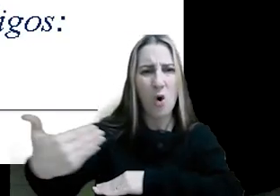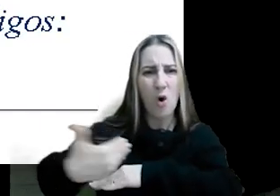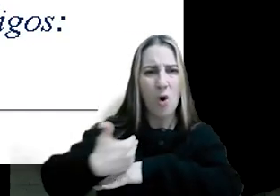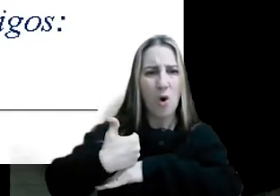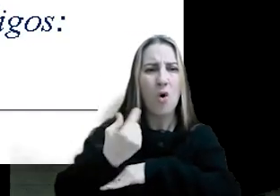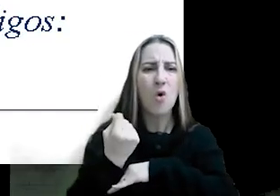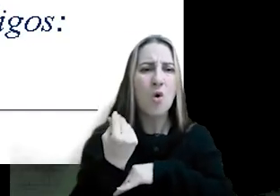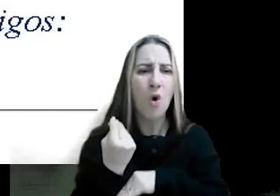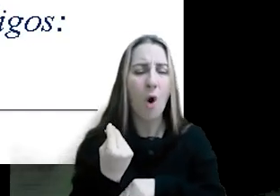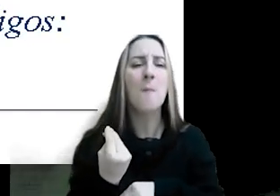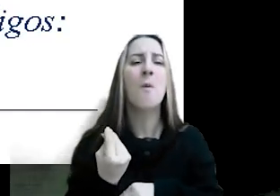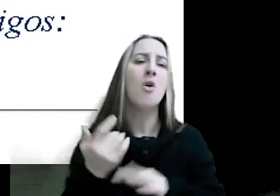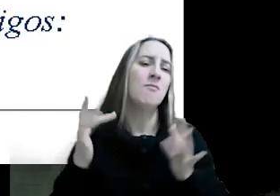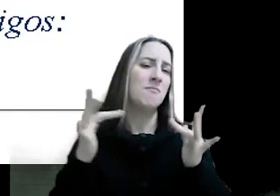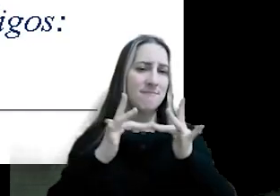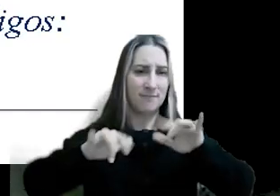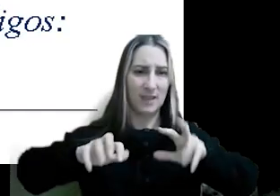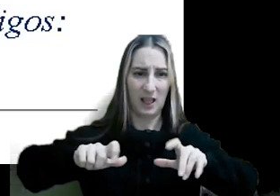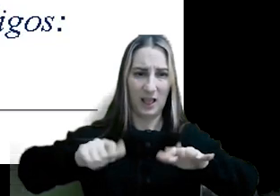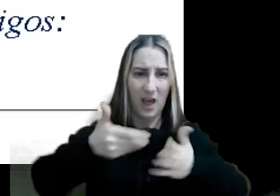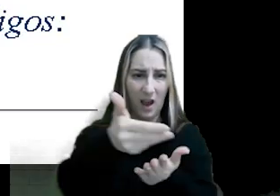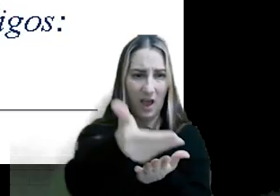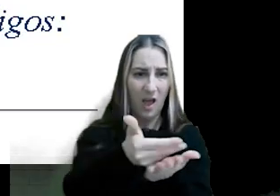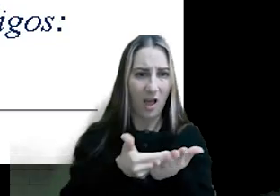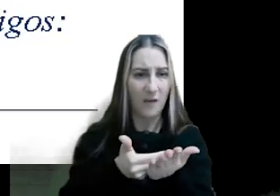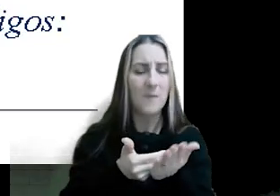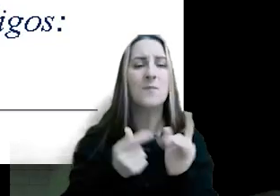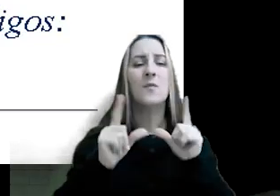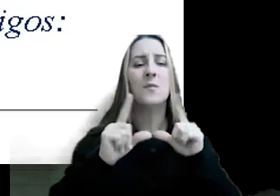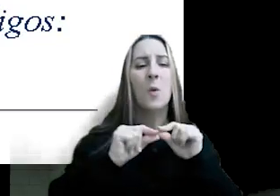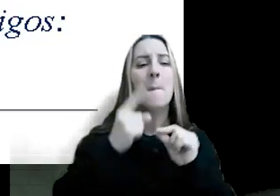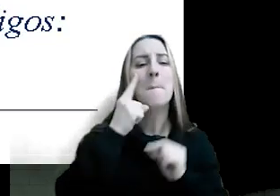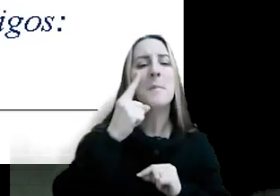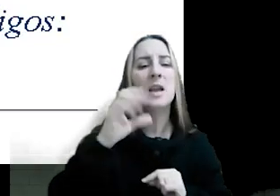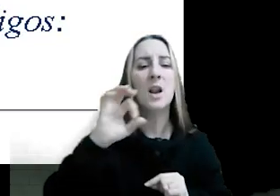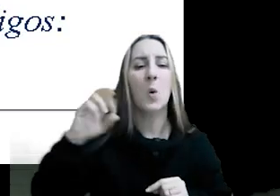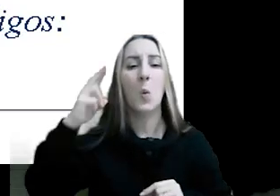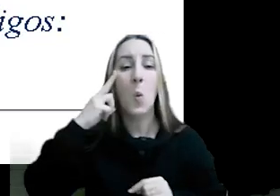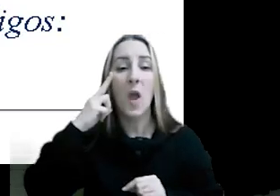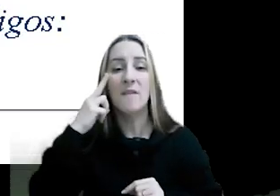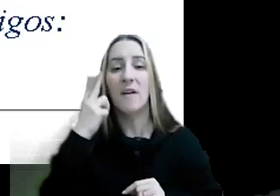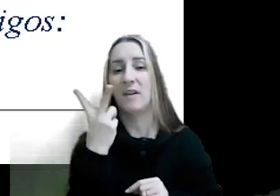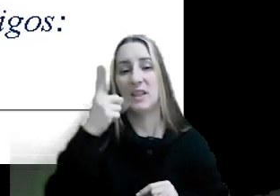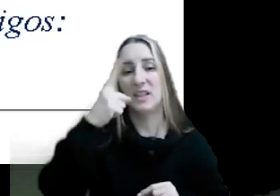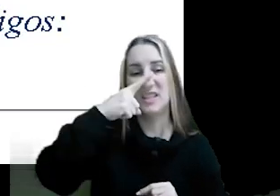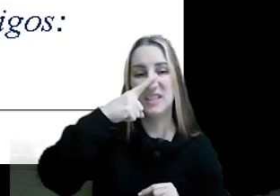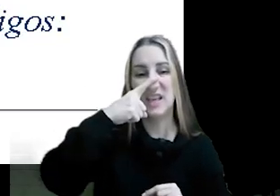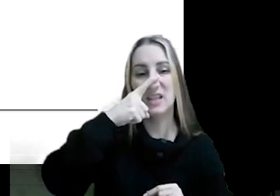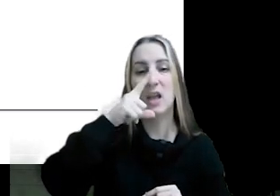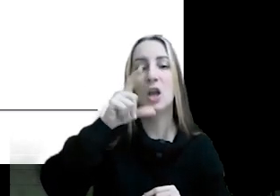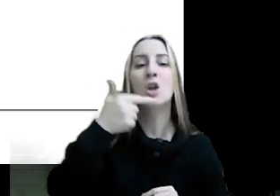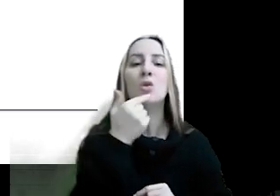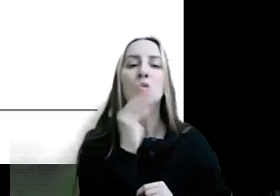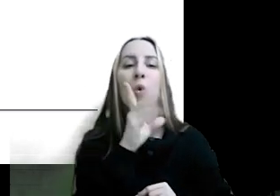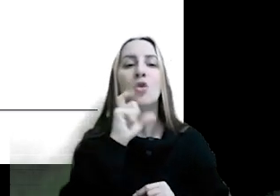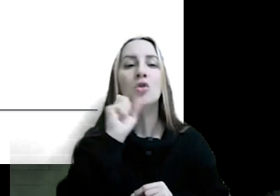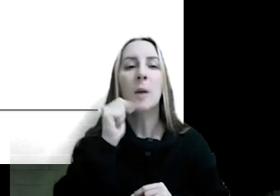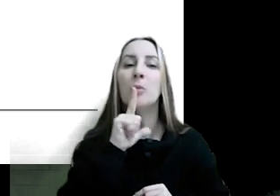volante electrónico utilizando los códigos 1009, 27 y subconcepto